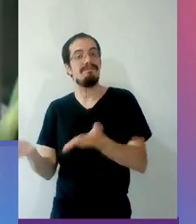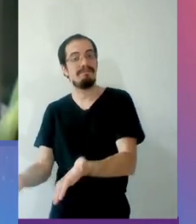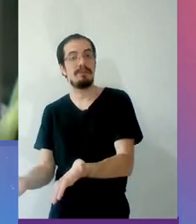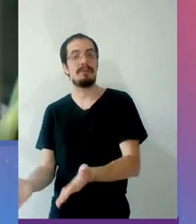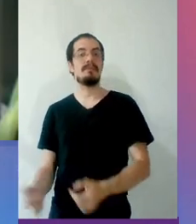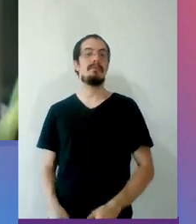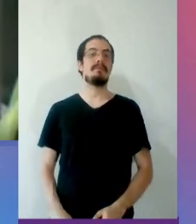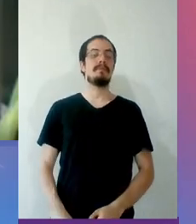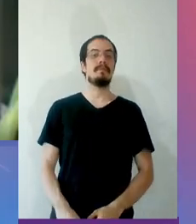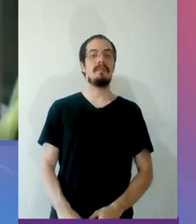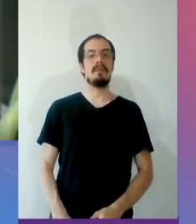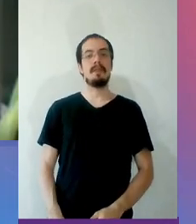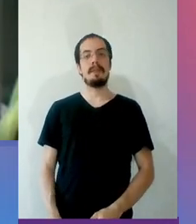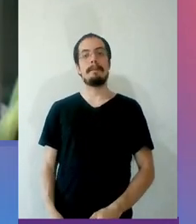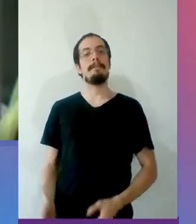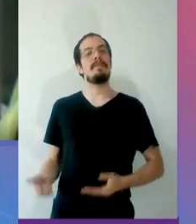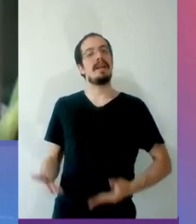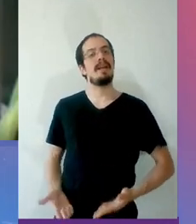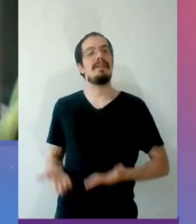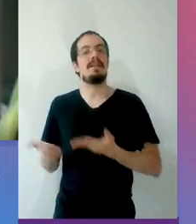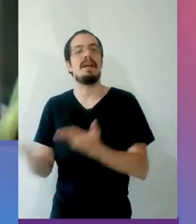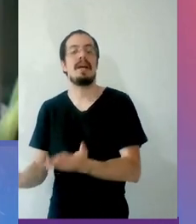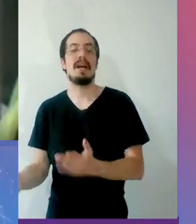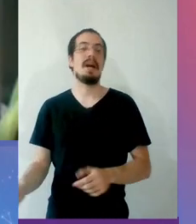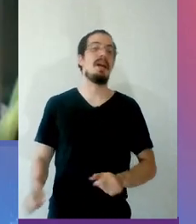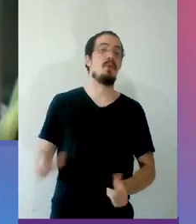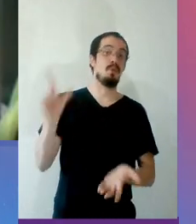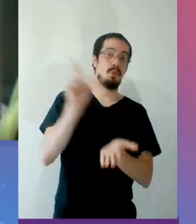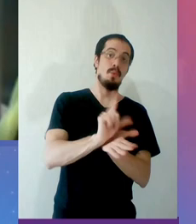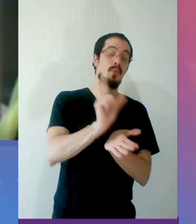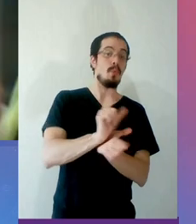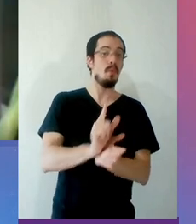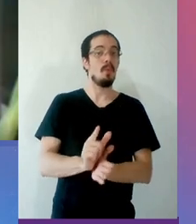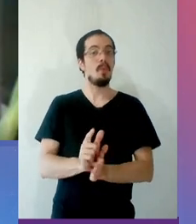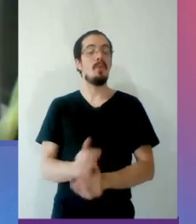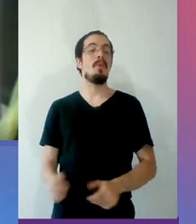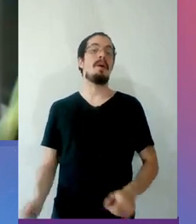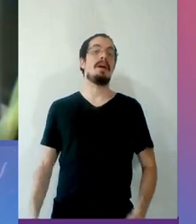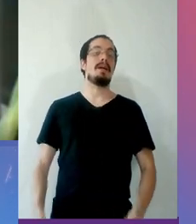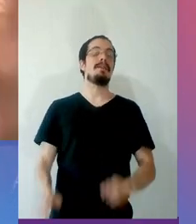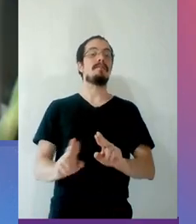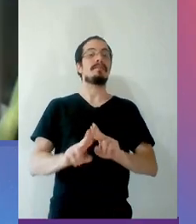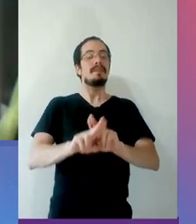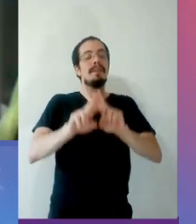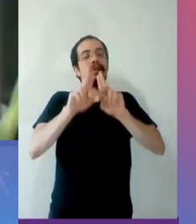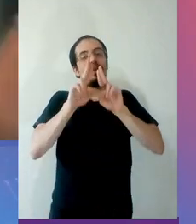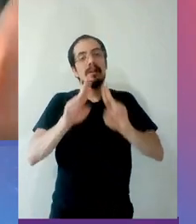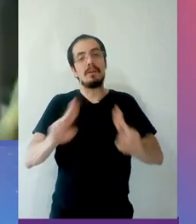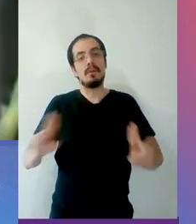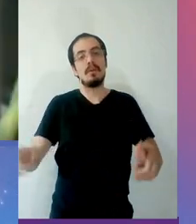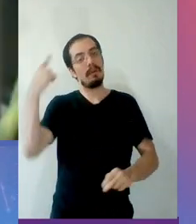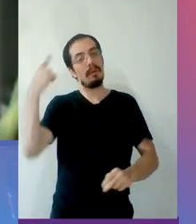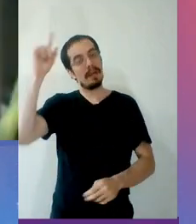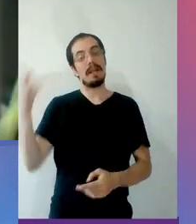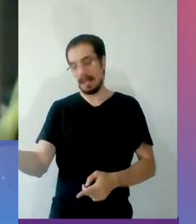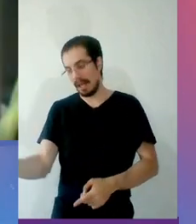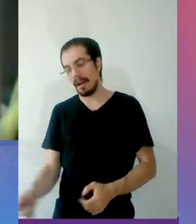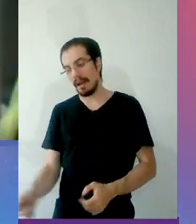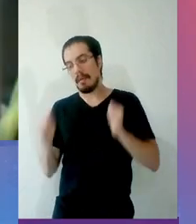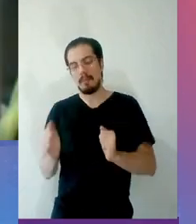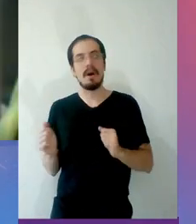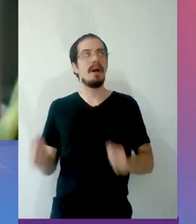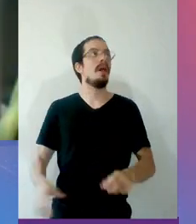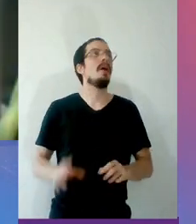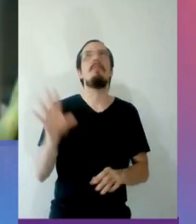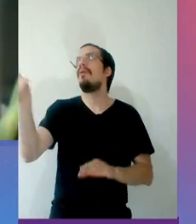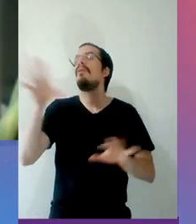de entregarles un ambiente seguro, ¿cierto? Para que ellos se puedan expresar, tengan esta experiencia con personas, con lugares,